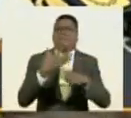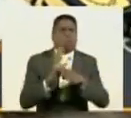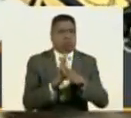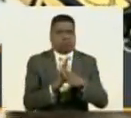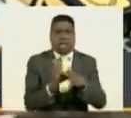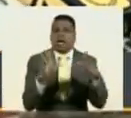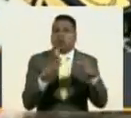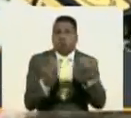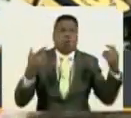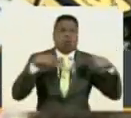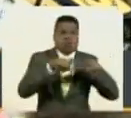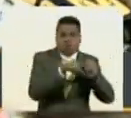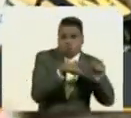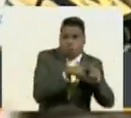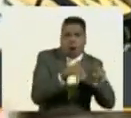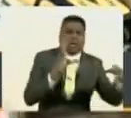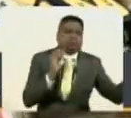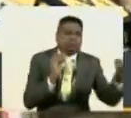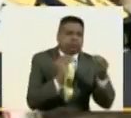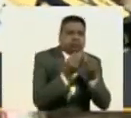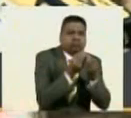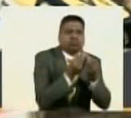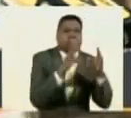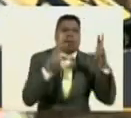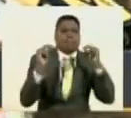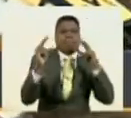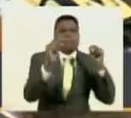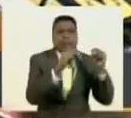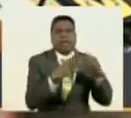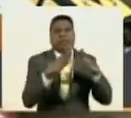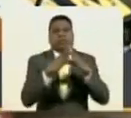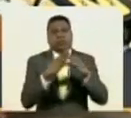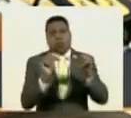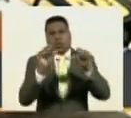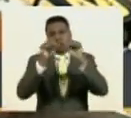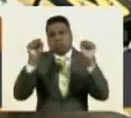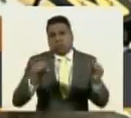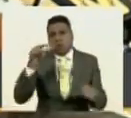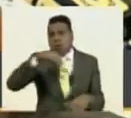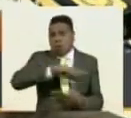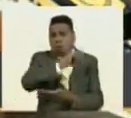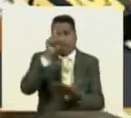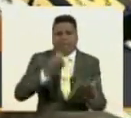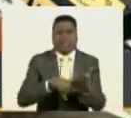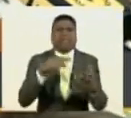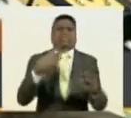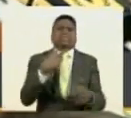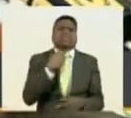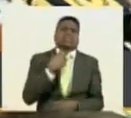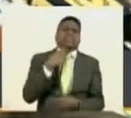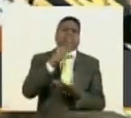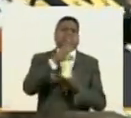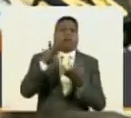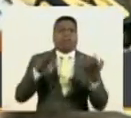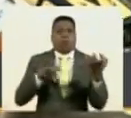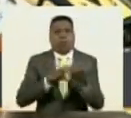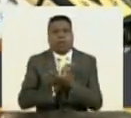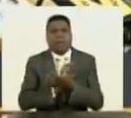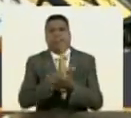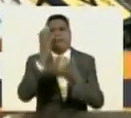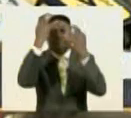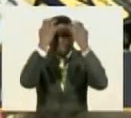con ellos hemos abordado temas de la situación nacional y especialmente el tema de la violencia y